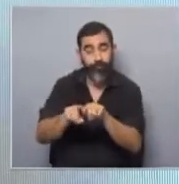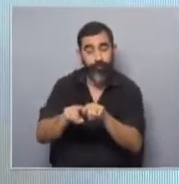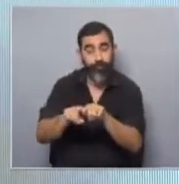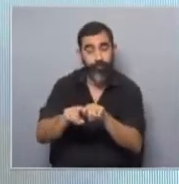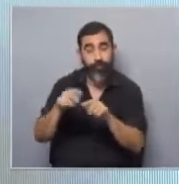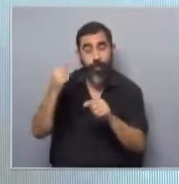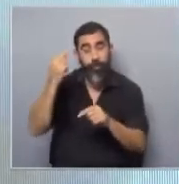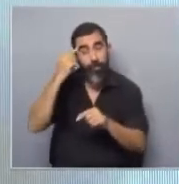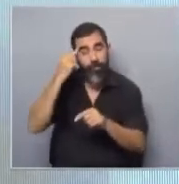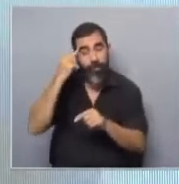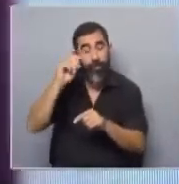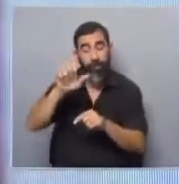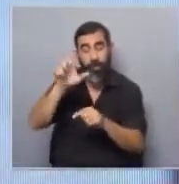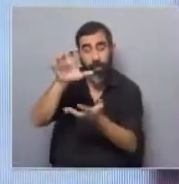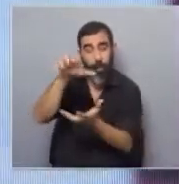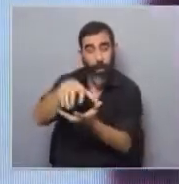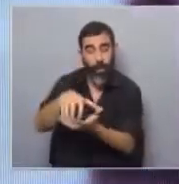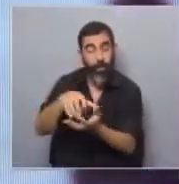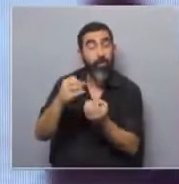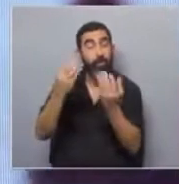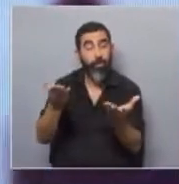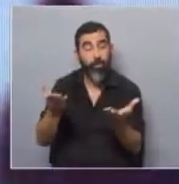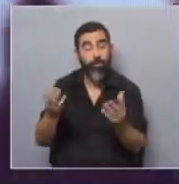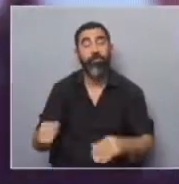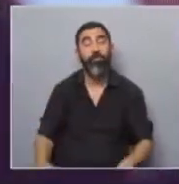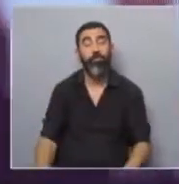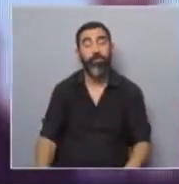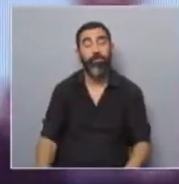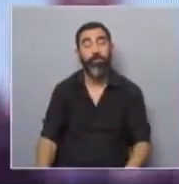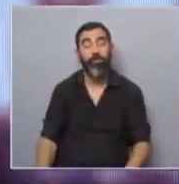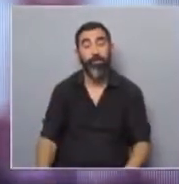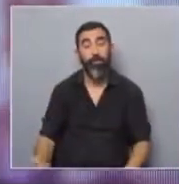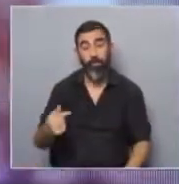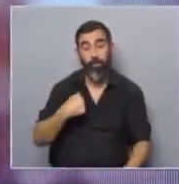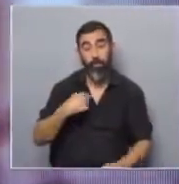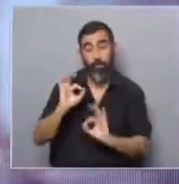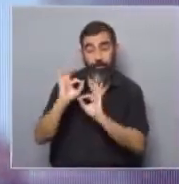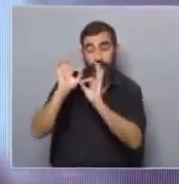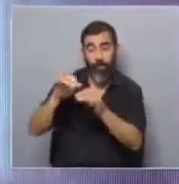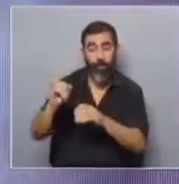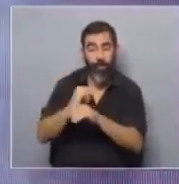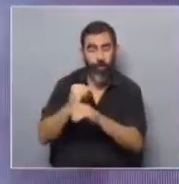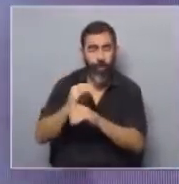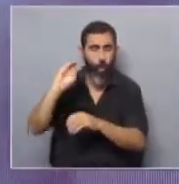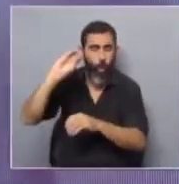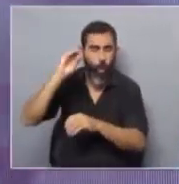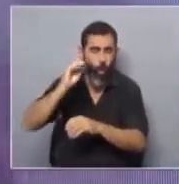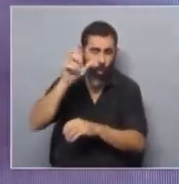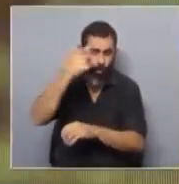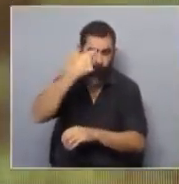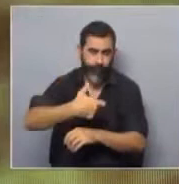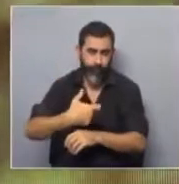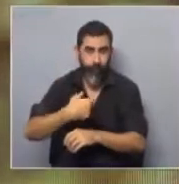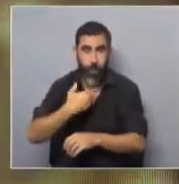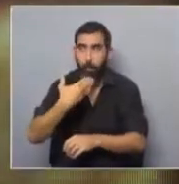del pensamiento de Estable. Porque cuando yo entré al instituto siendo un muchacho, me llamaba